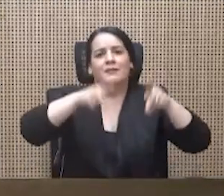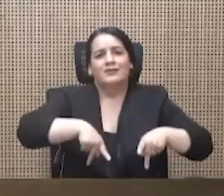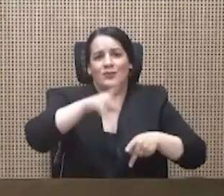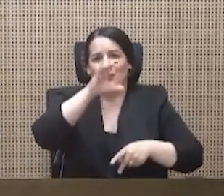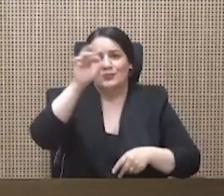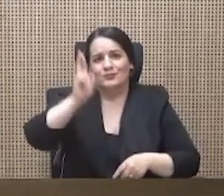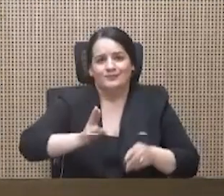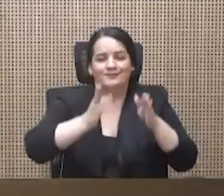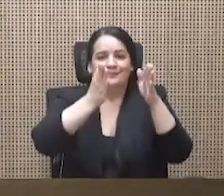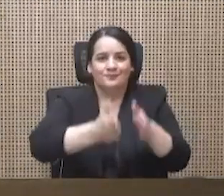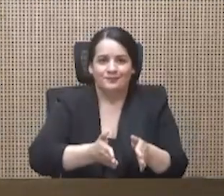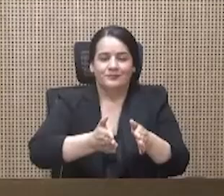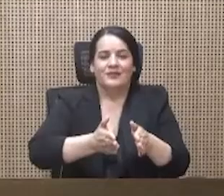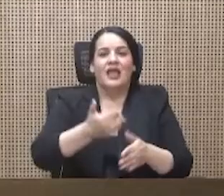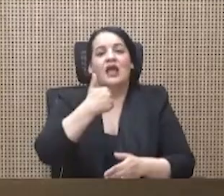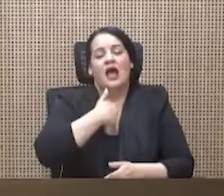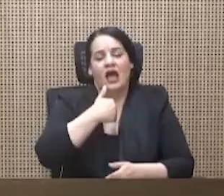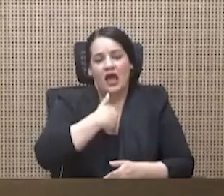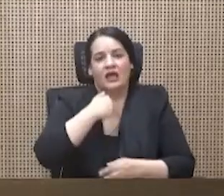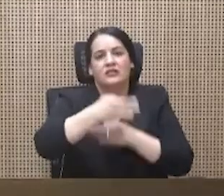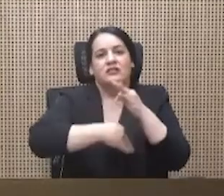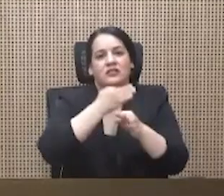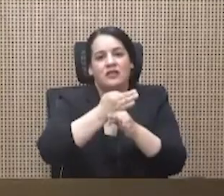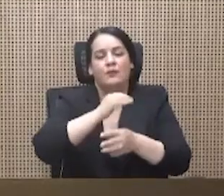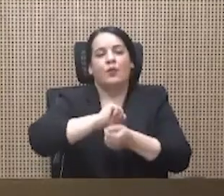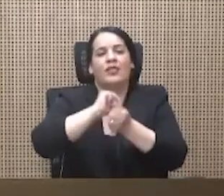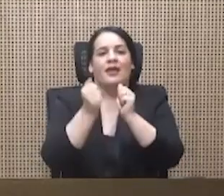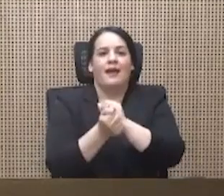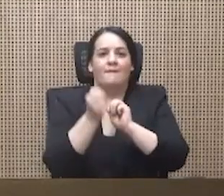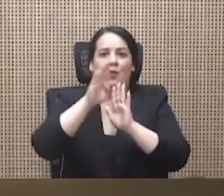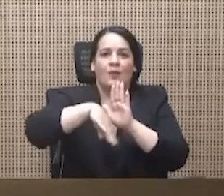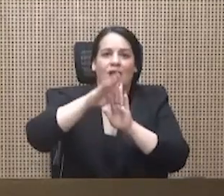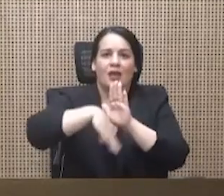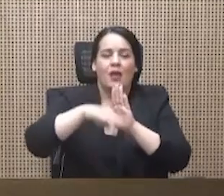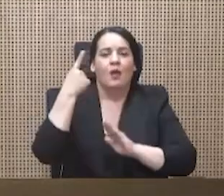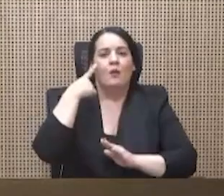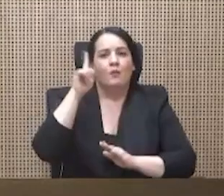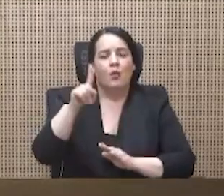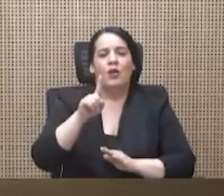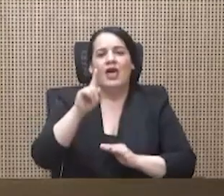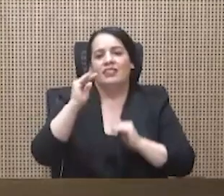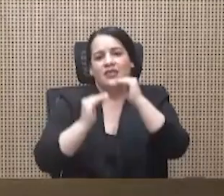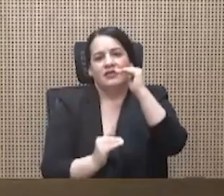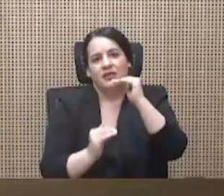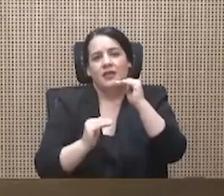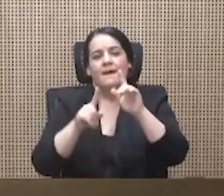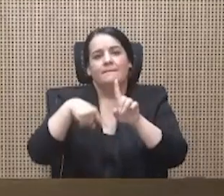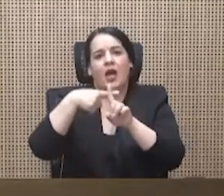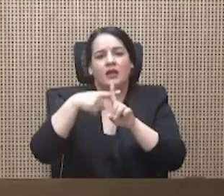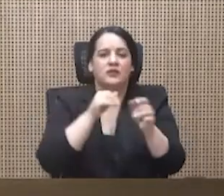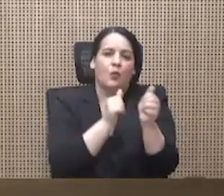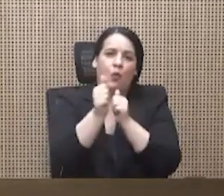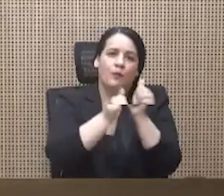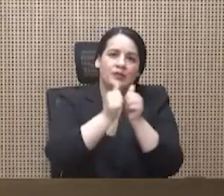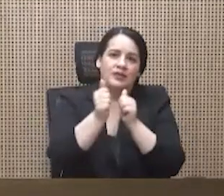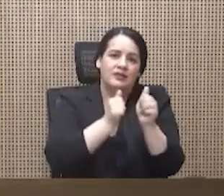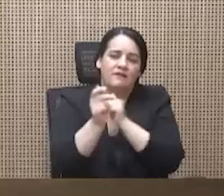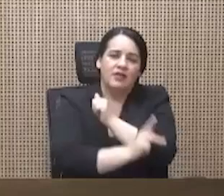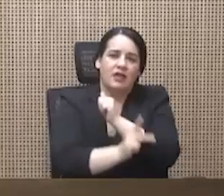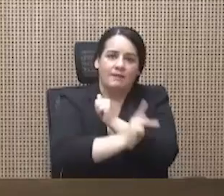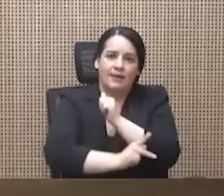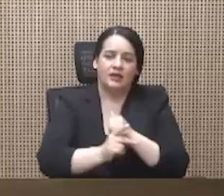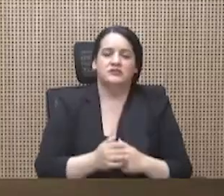decir, tenemos un tipo de cambio barato a costa de la desigualdad y de la competitividad del